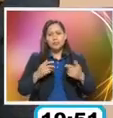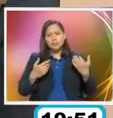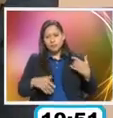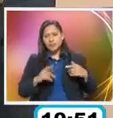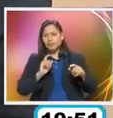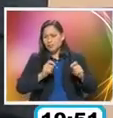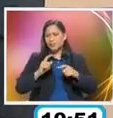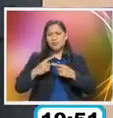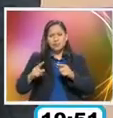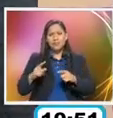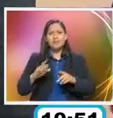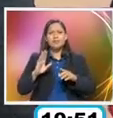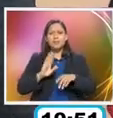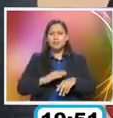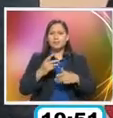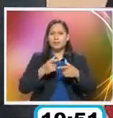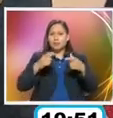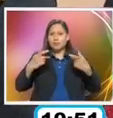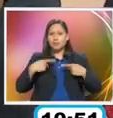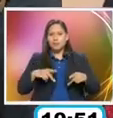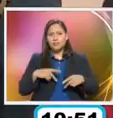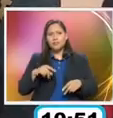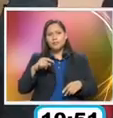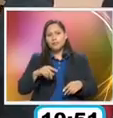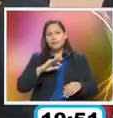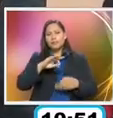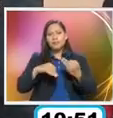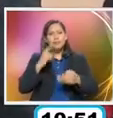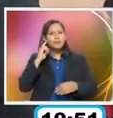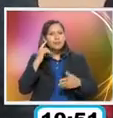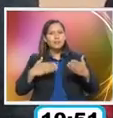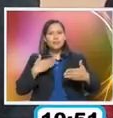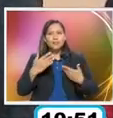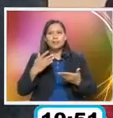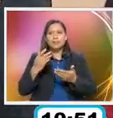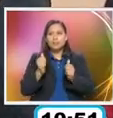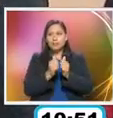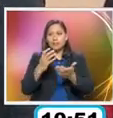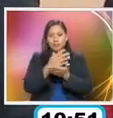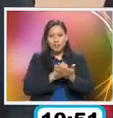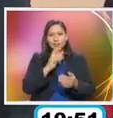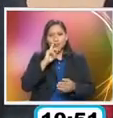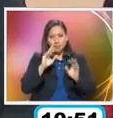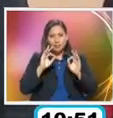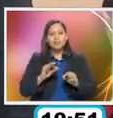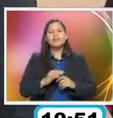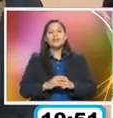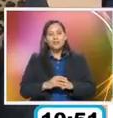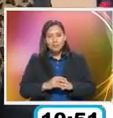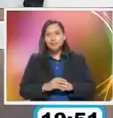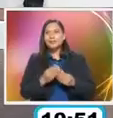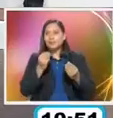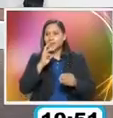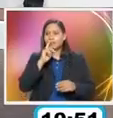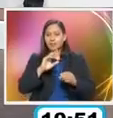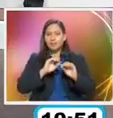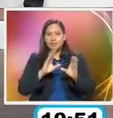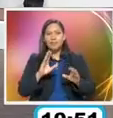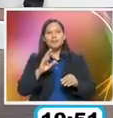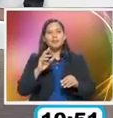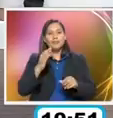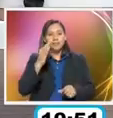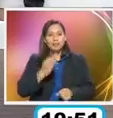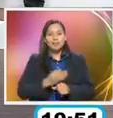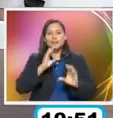instrumentos y más integrantes, pero pues la verdad que todo suena alegre y con ganas, pues mucho mejor. Claro, mucho mejor. Oye, y nos